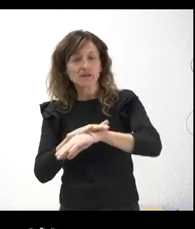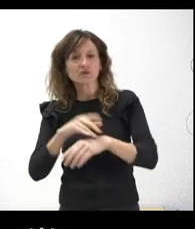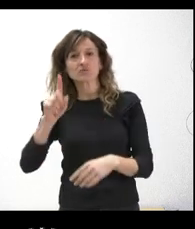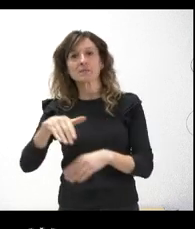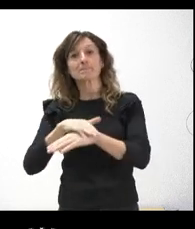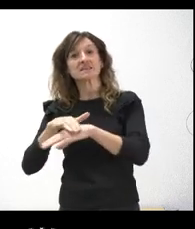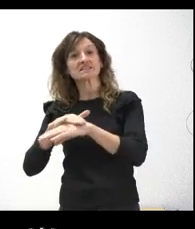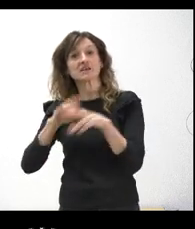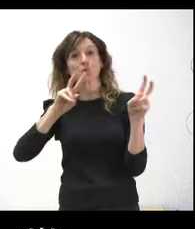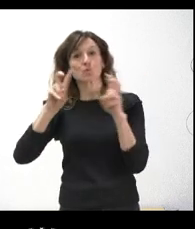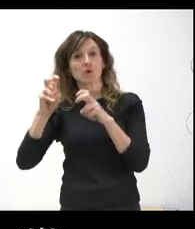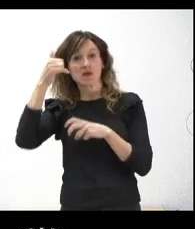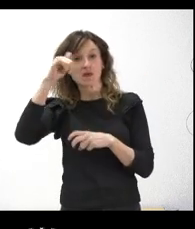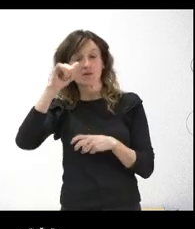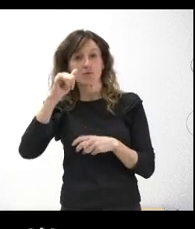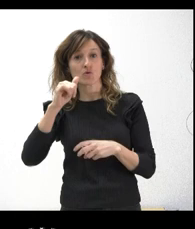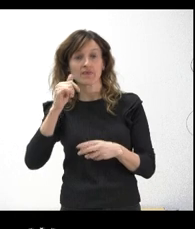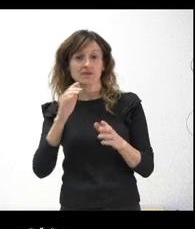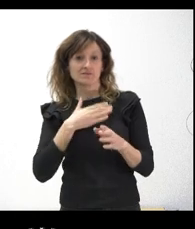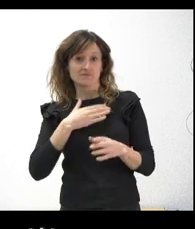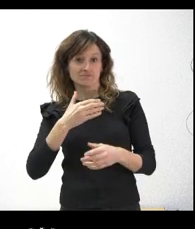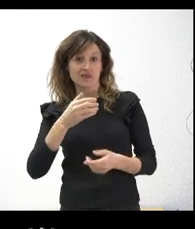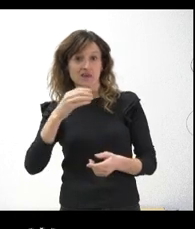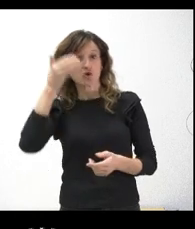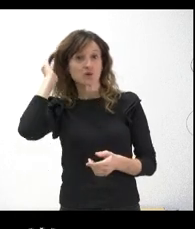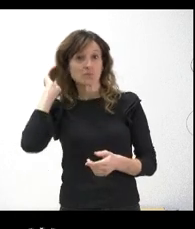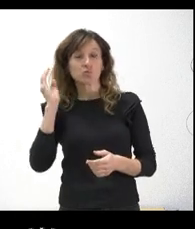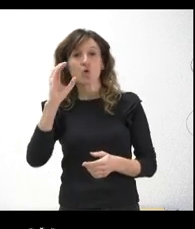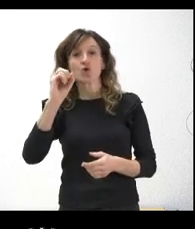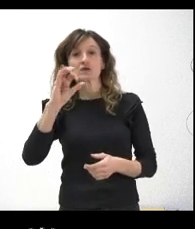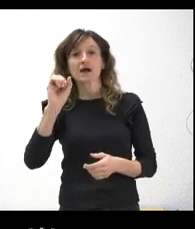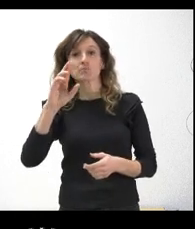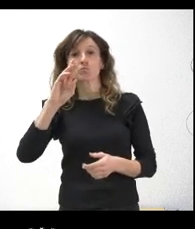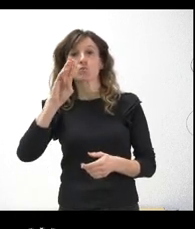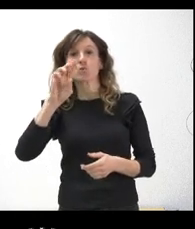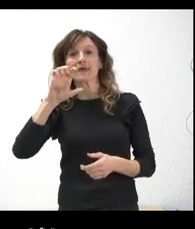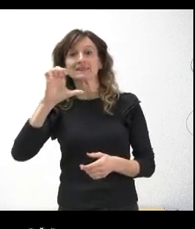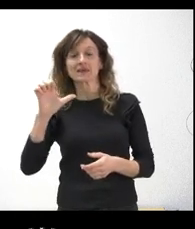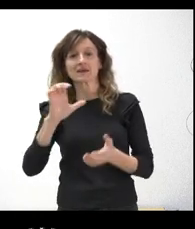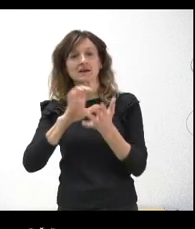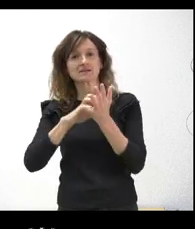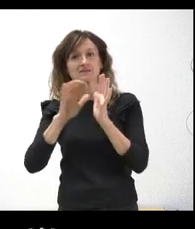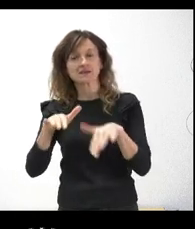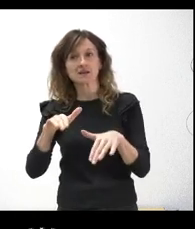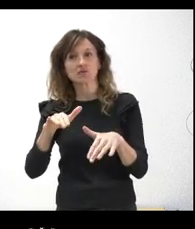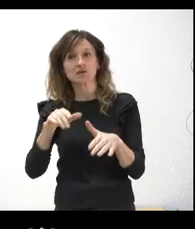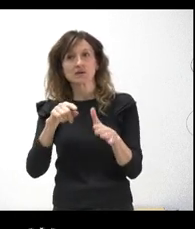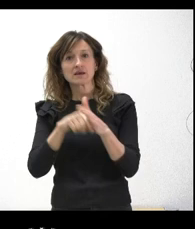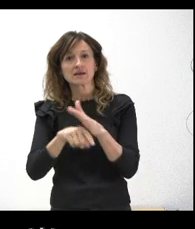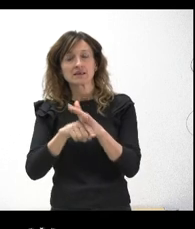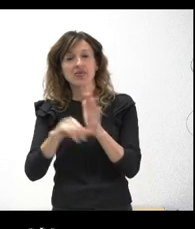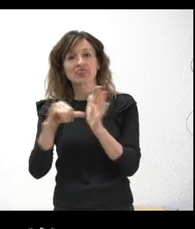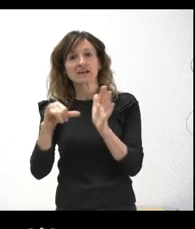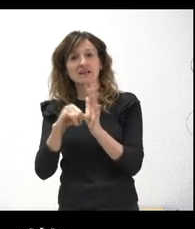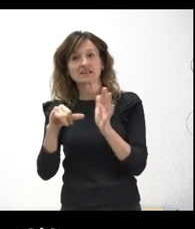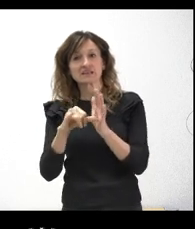y del nuevo ministro Óscar puente para que Castilla Leo pudiera pasar a gestionar lo que vienen a ser sus cercanías es